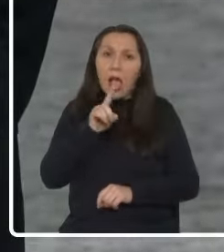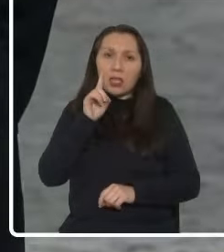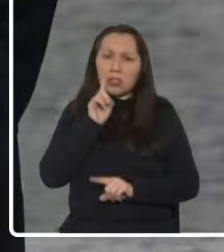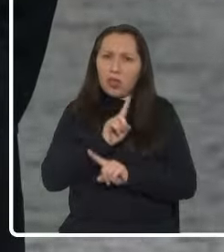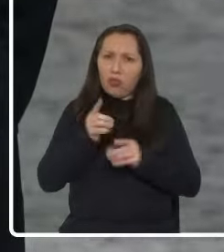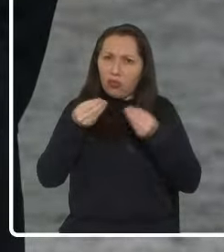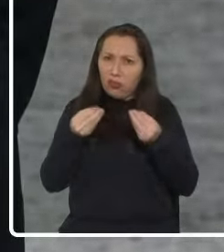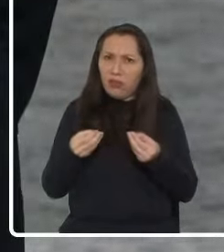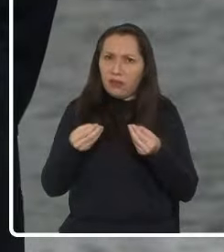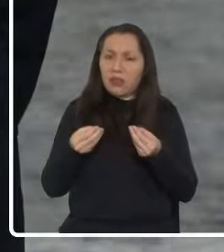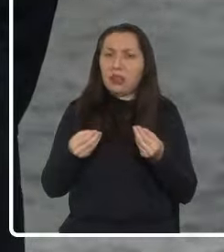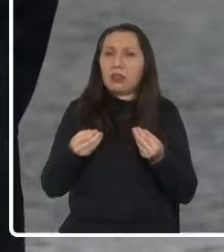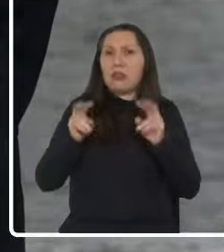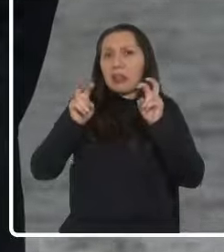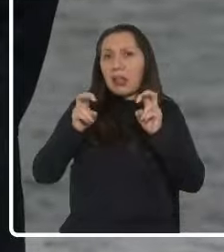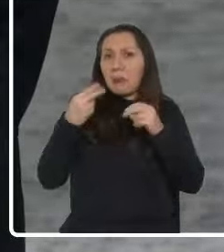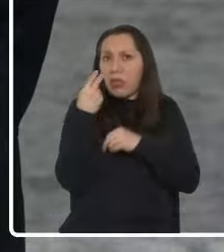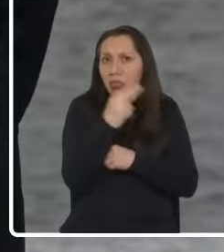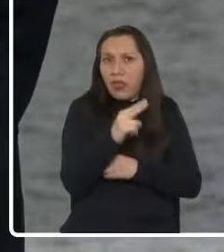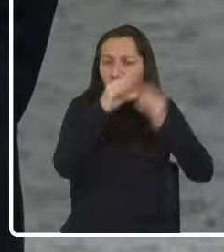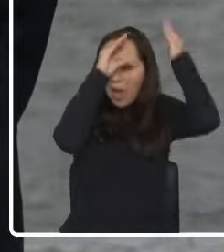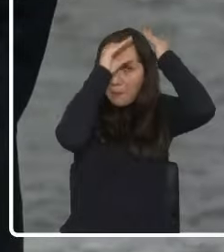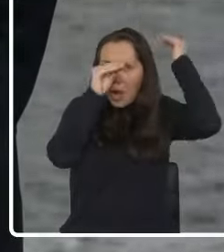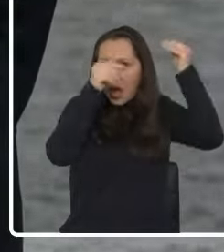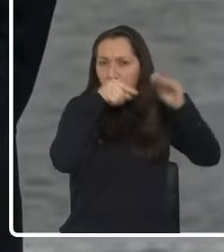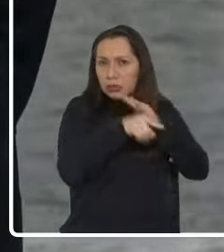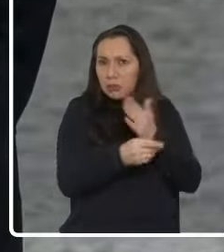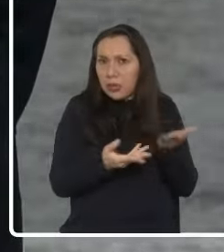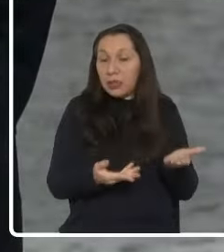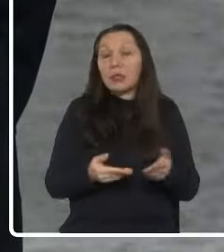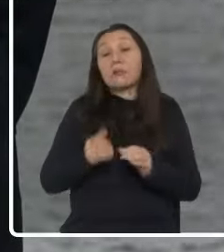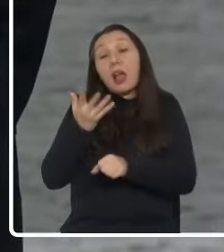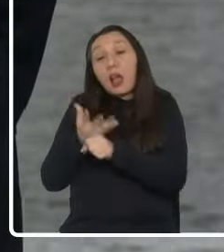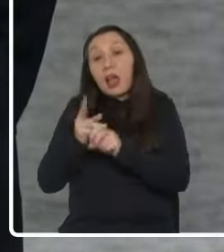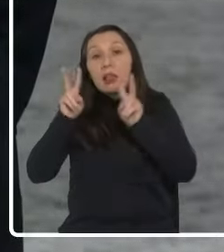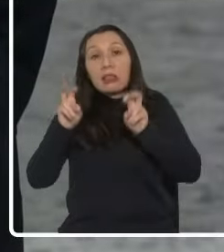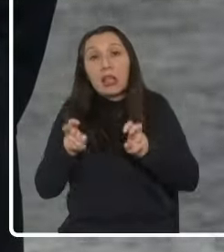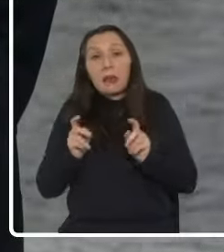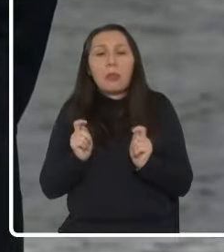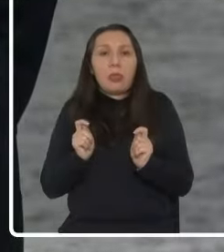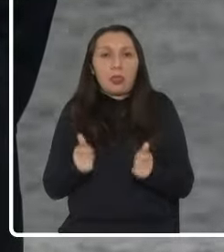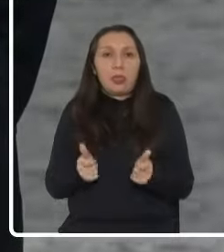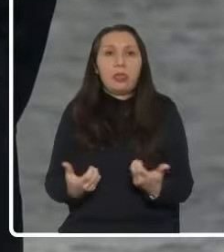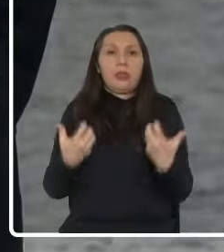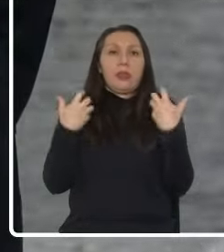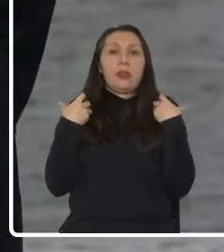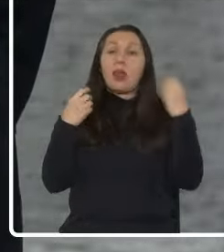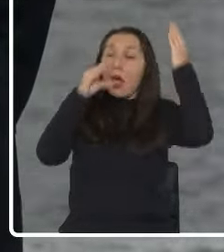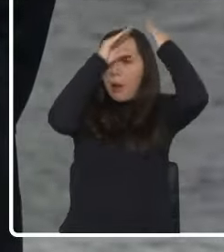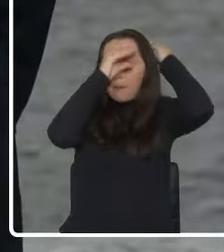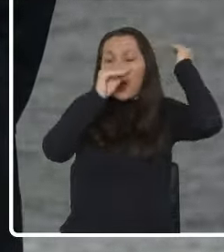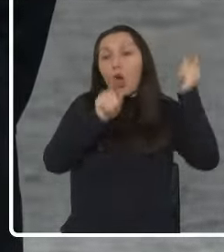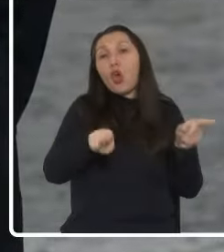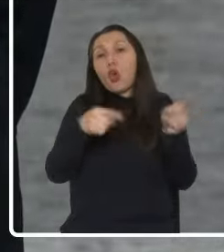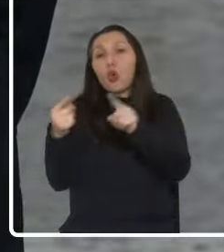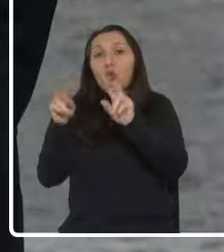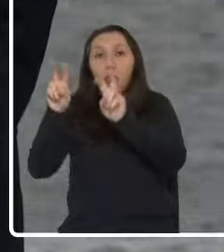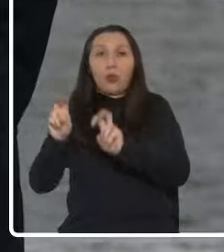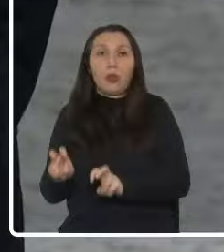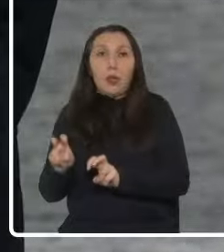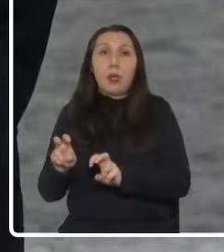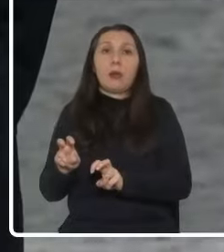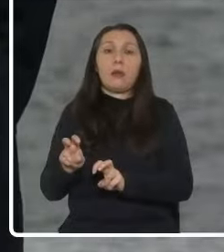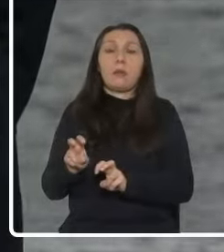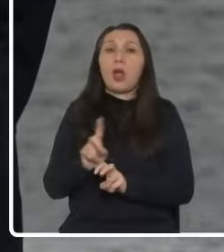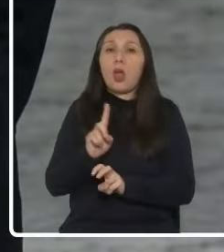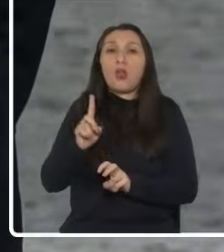no corresponde a una materia del embajador? Bueno, hay temas que son de competencia de embajadores, hay temas que